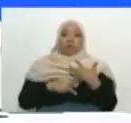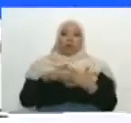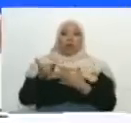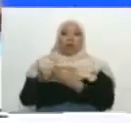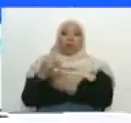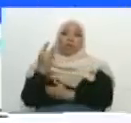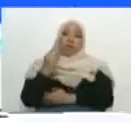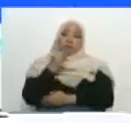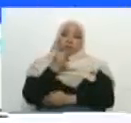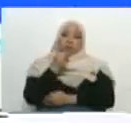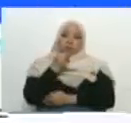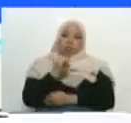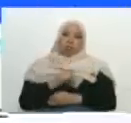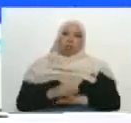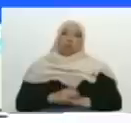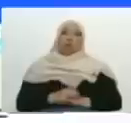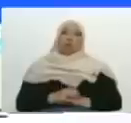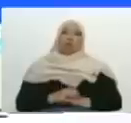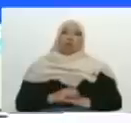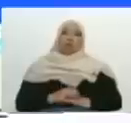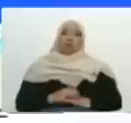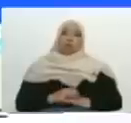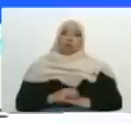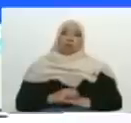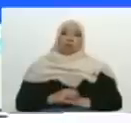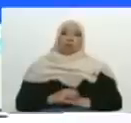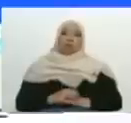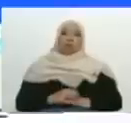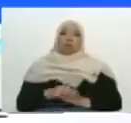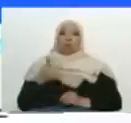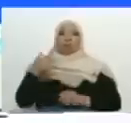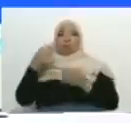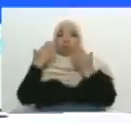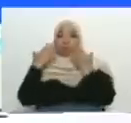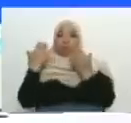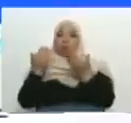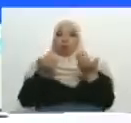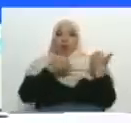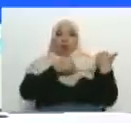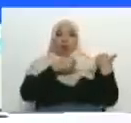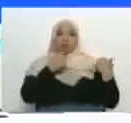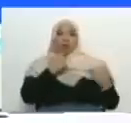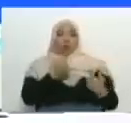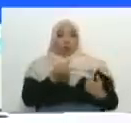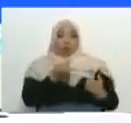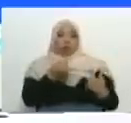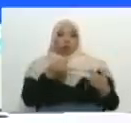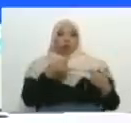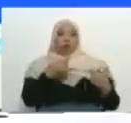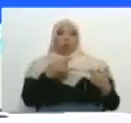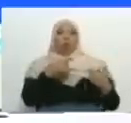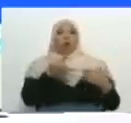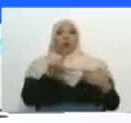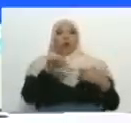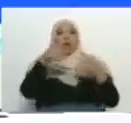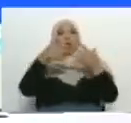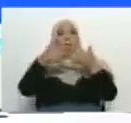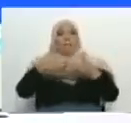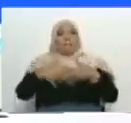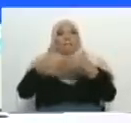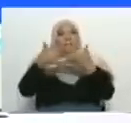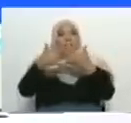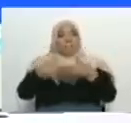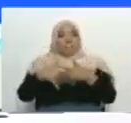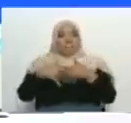falso. Por cierto, aquí frente a la Procuraduría lo digo responsablemente, la empresa